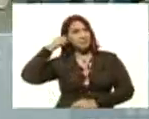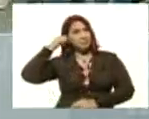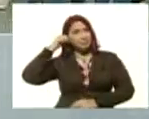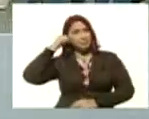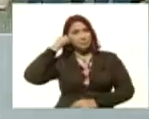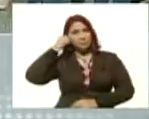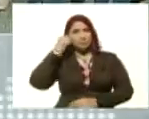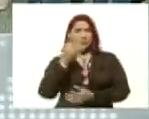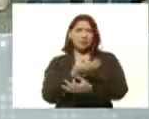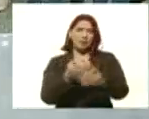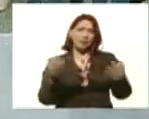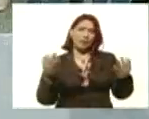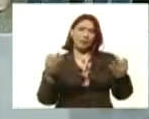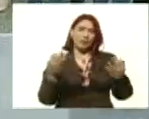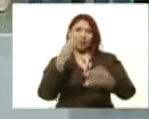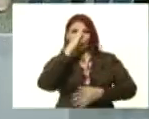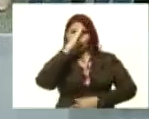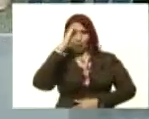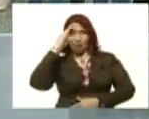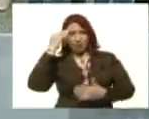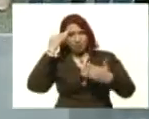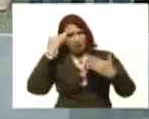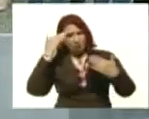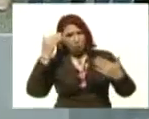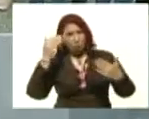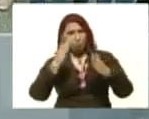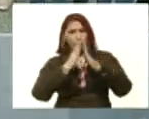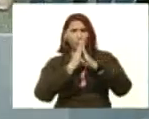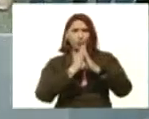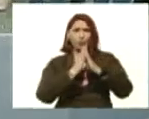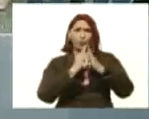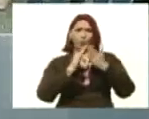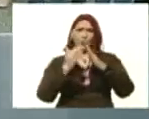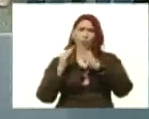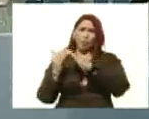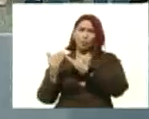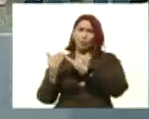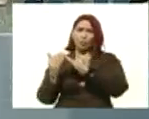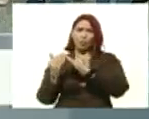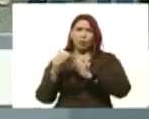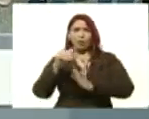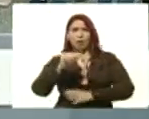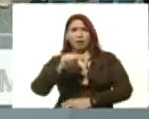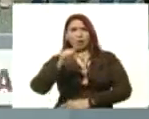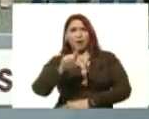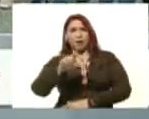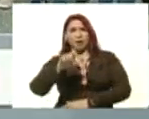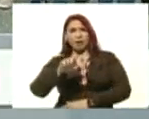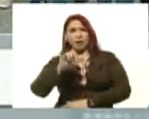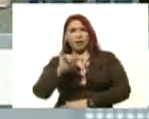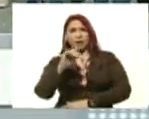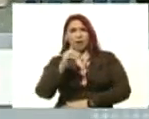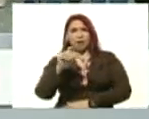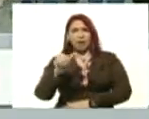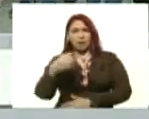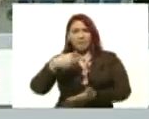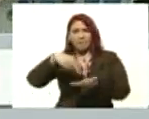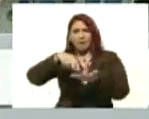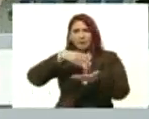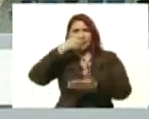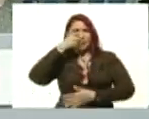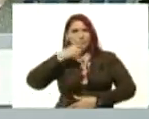Excelente, Diosdado. Saludo a la comuna Aleida Hernández, bailarina del